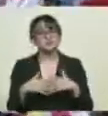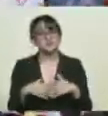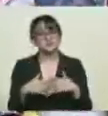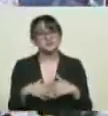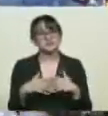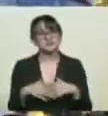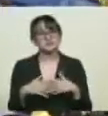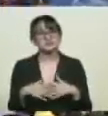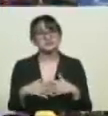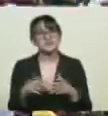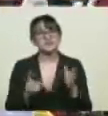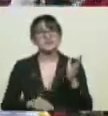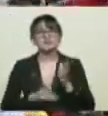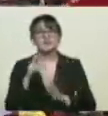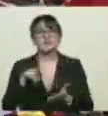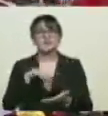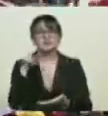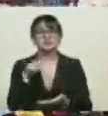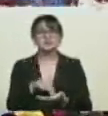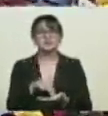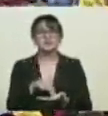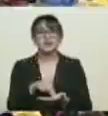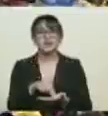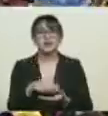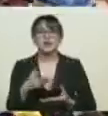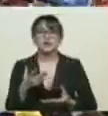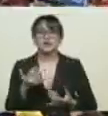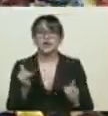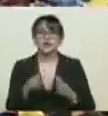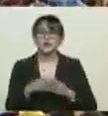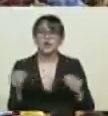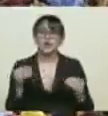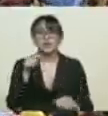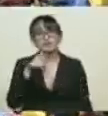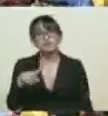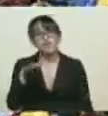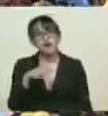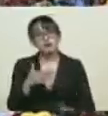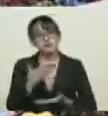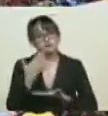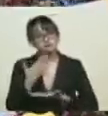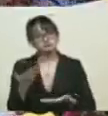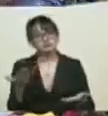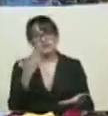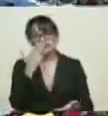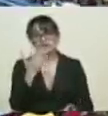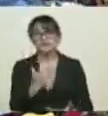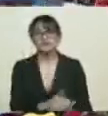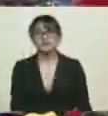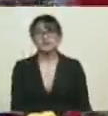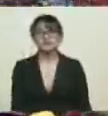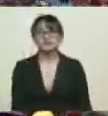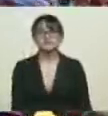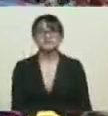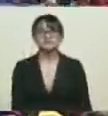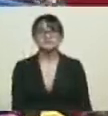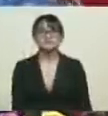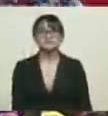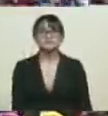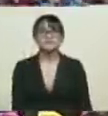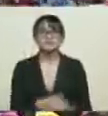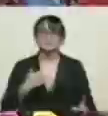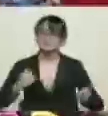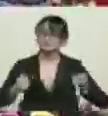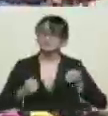de divisas para el desarrollo nacional y lo tiene todo. Y tiene el pueblo que usted está viendo aquí al frente suyo, presidente. Me la juego por